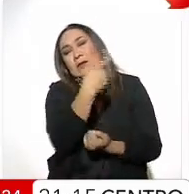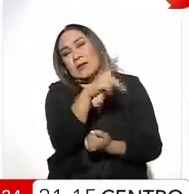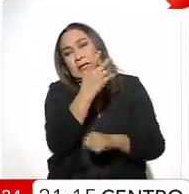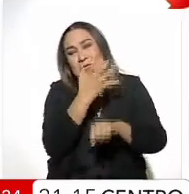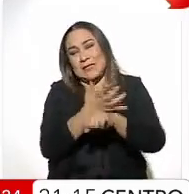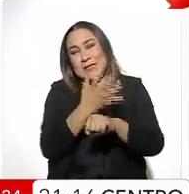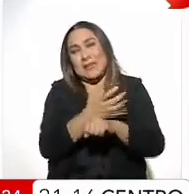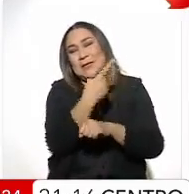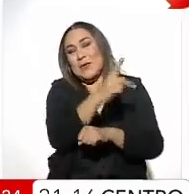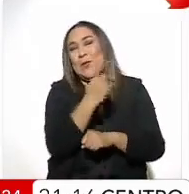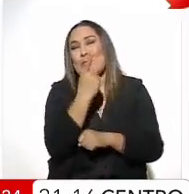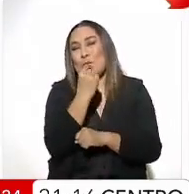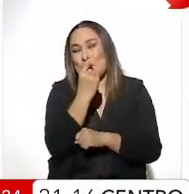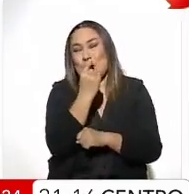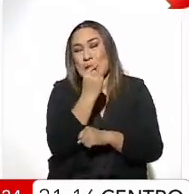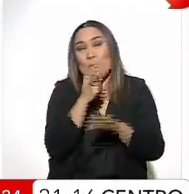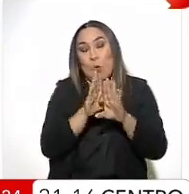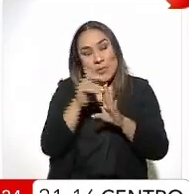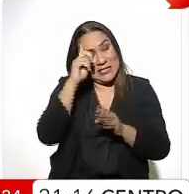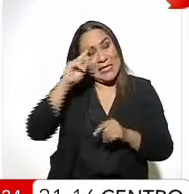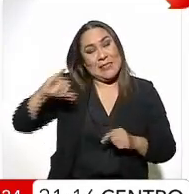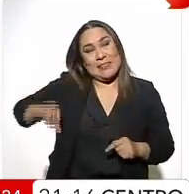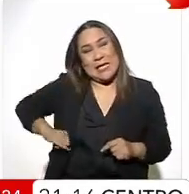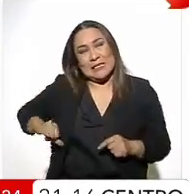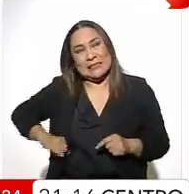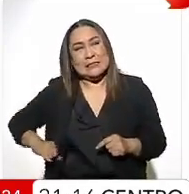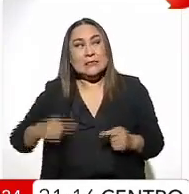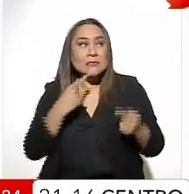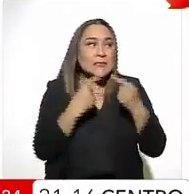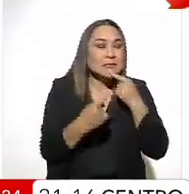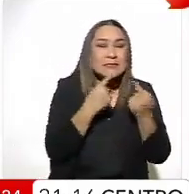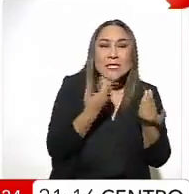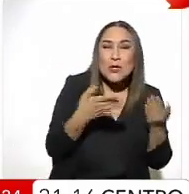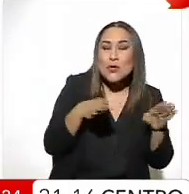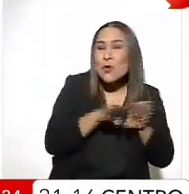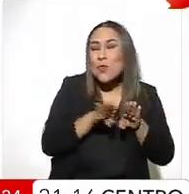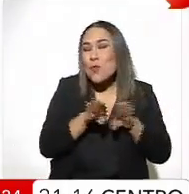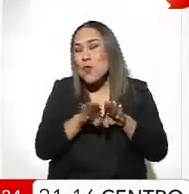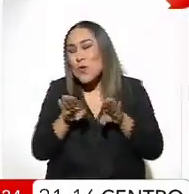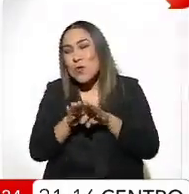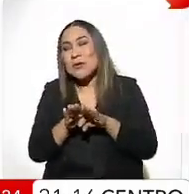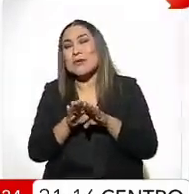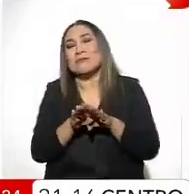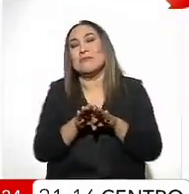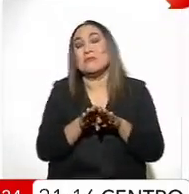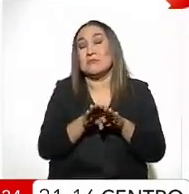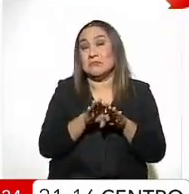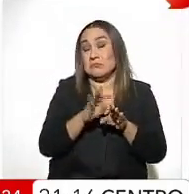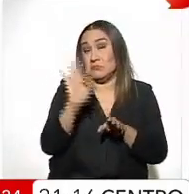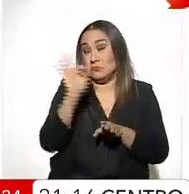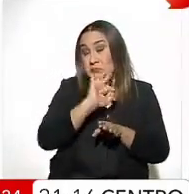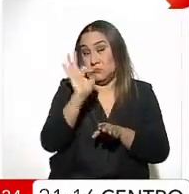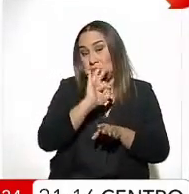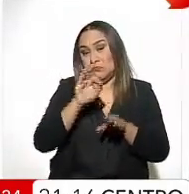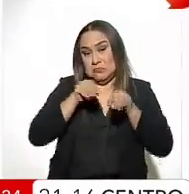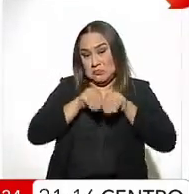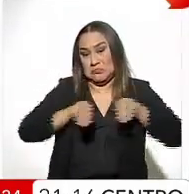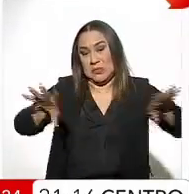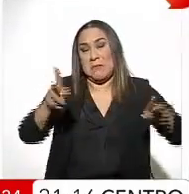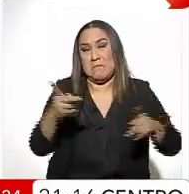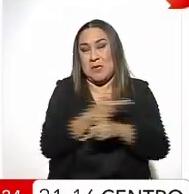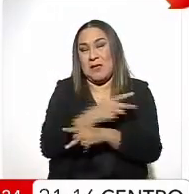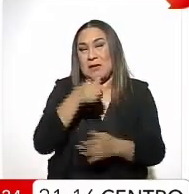de Estados Unidos, Mike, que tendrían algo que ver en lo que pudiera resultar de soltar una misiva de esta